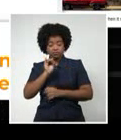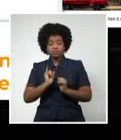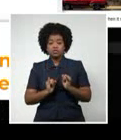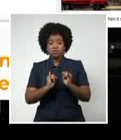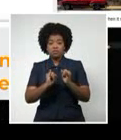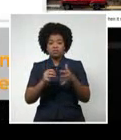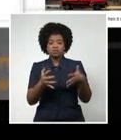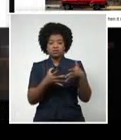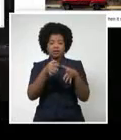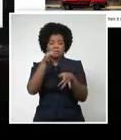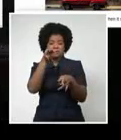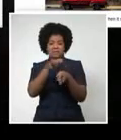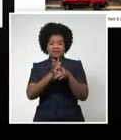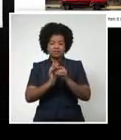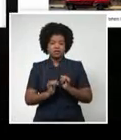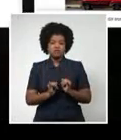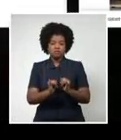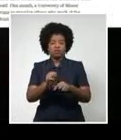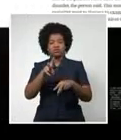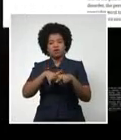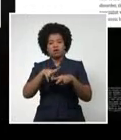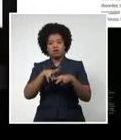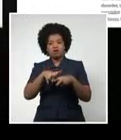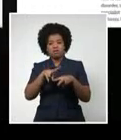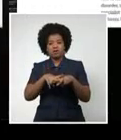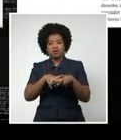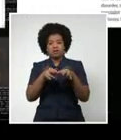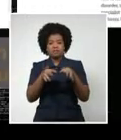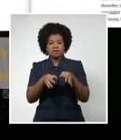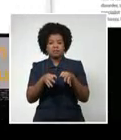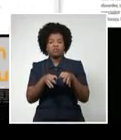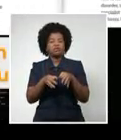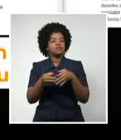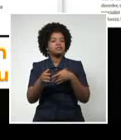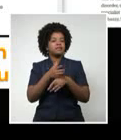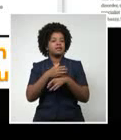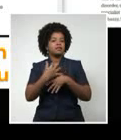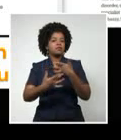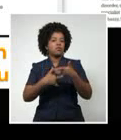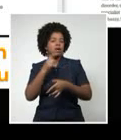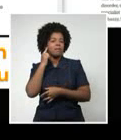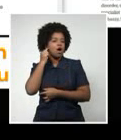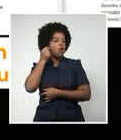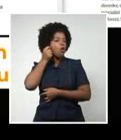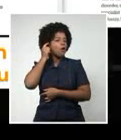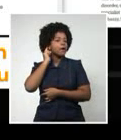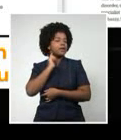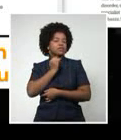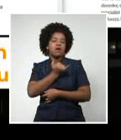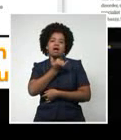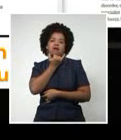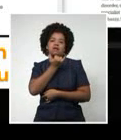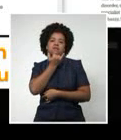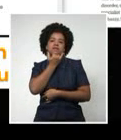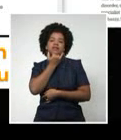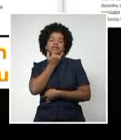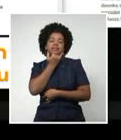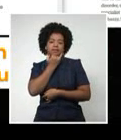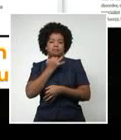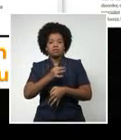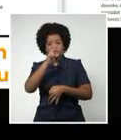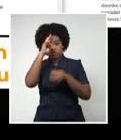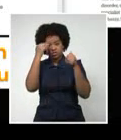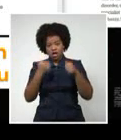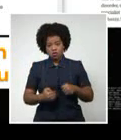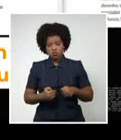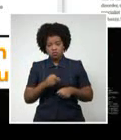estadounidenses comenzaron a reportar desde La Habana sobre la ocurrencia de ataques sónicos o acústicos que habrían sido la causa de las dolencias aludidas por